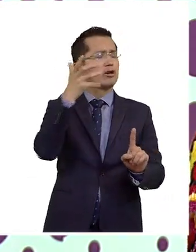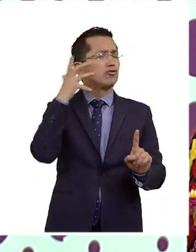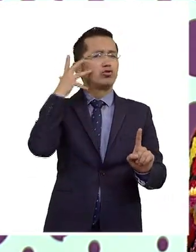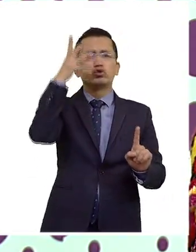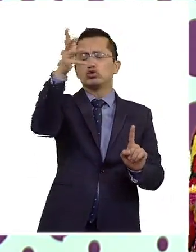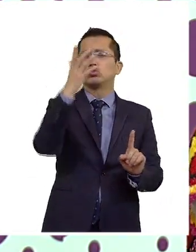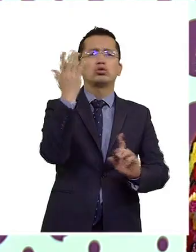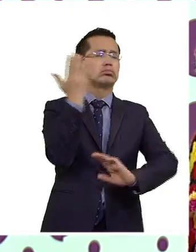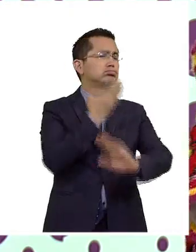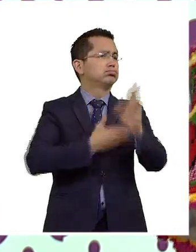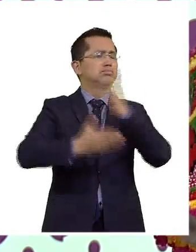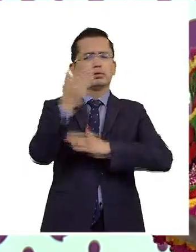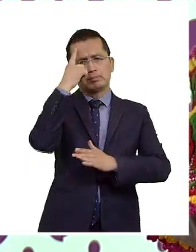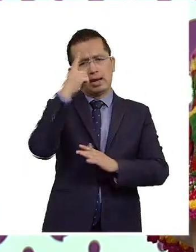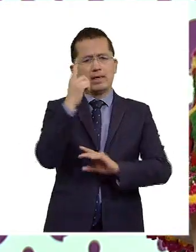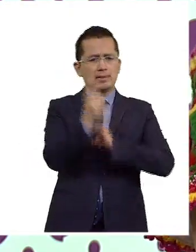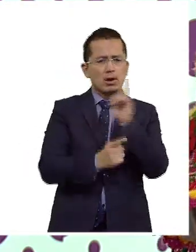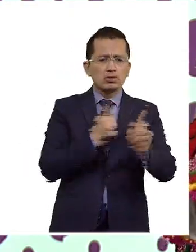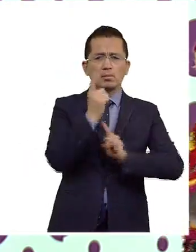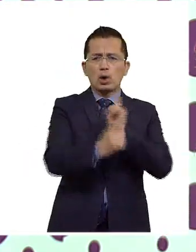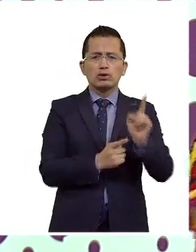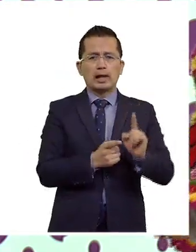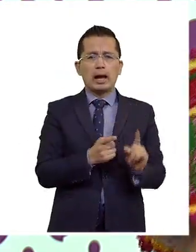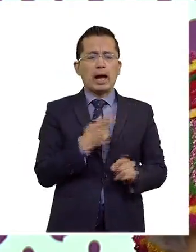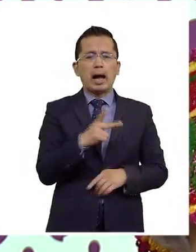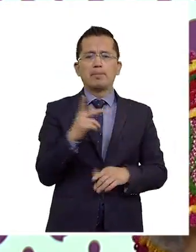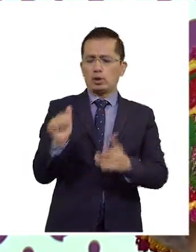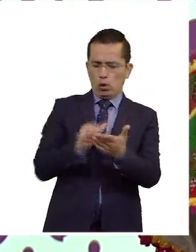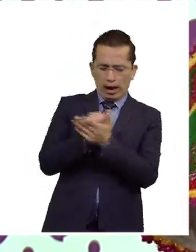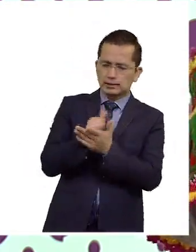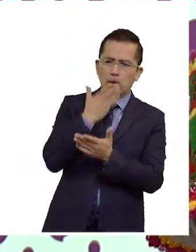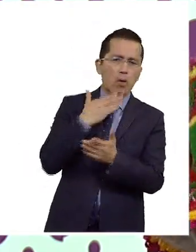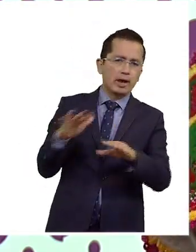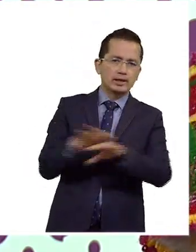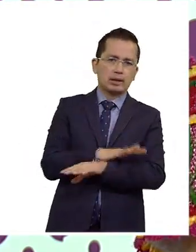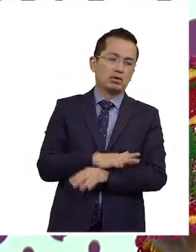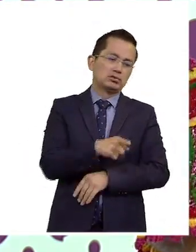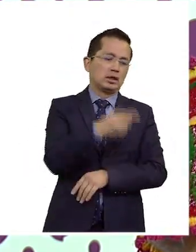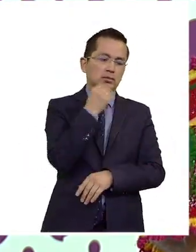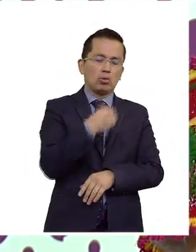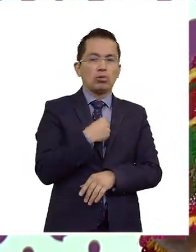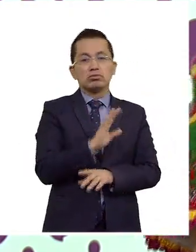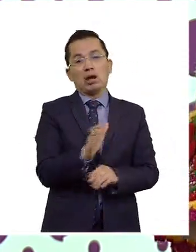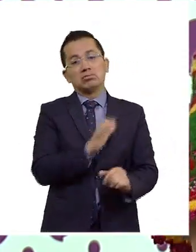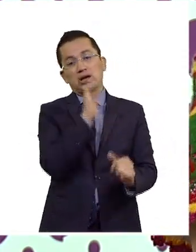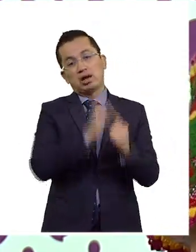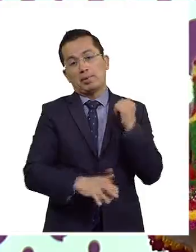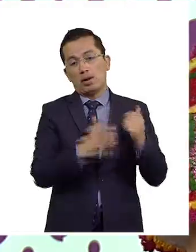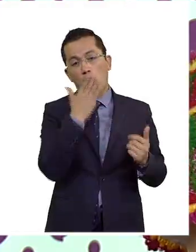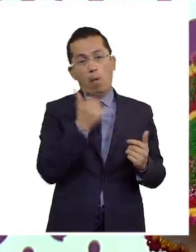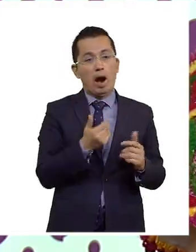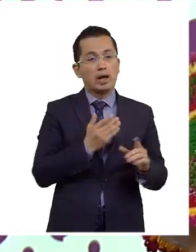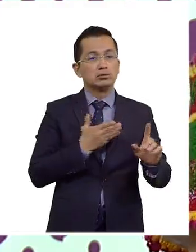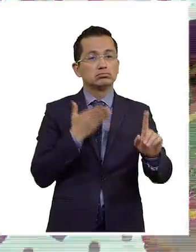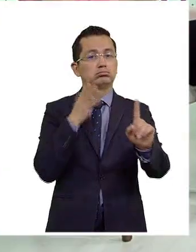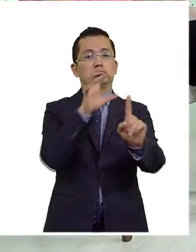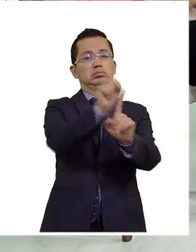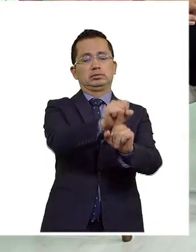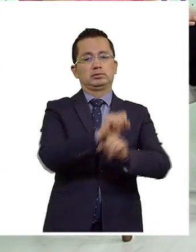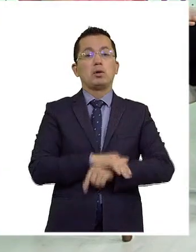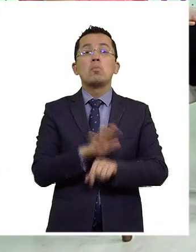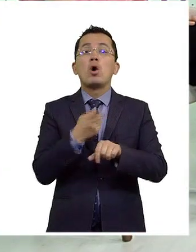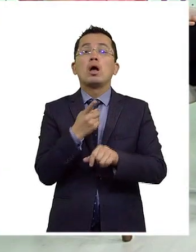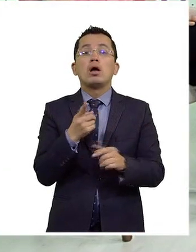como no tiene un acta de nacimiento, se acabó el plan de vida de los 4 a los 13 años entrenando todos los días, ¿no? Nada más porque un